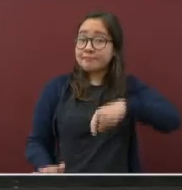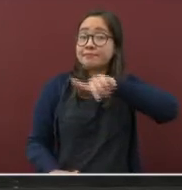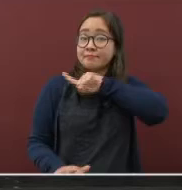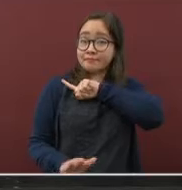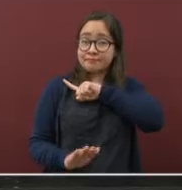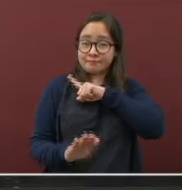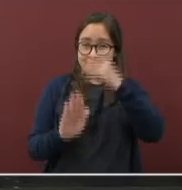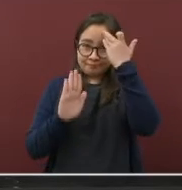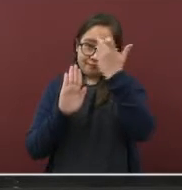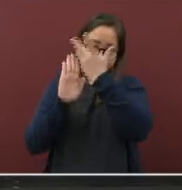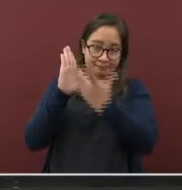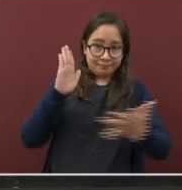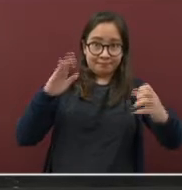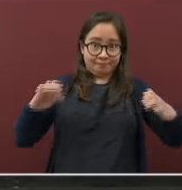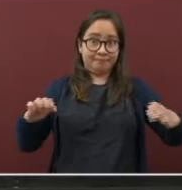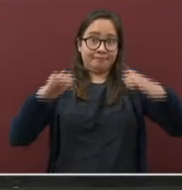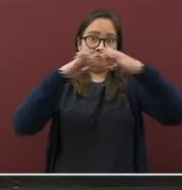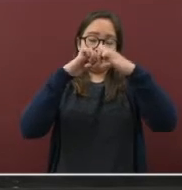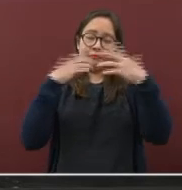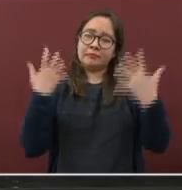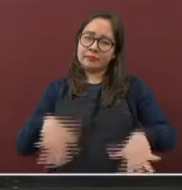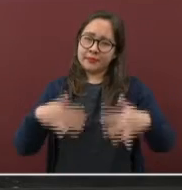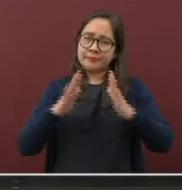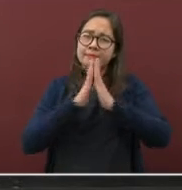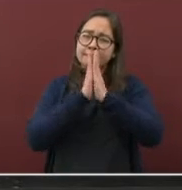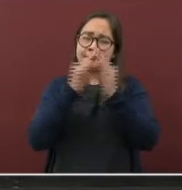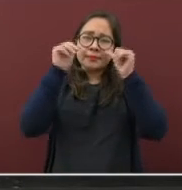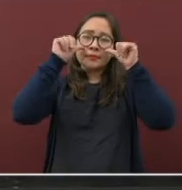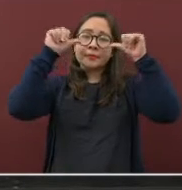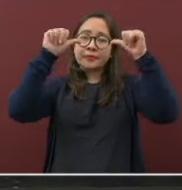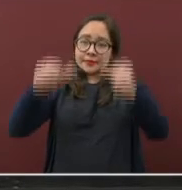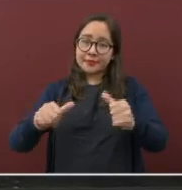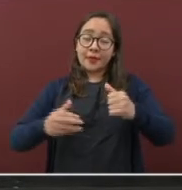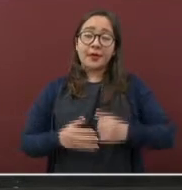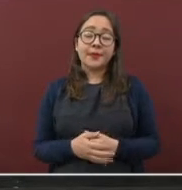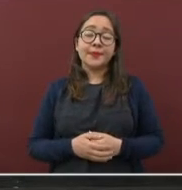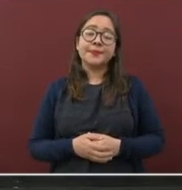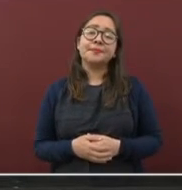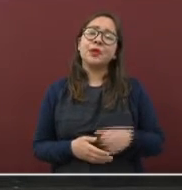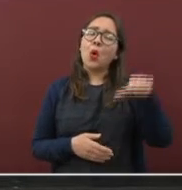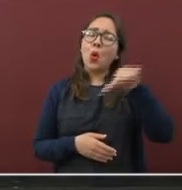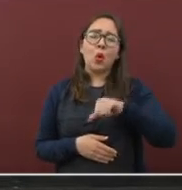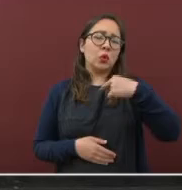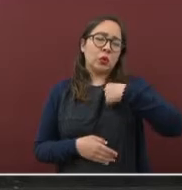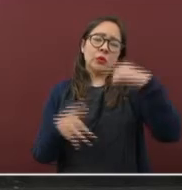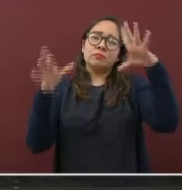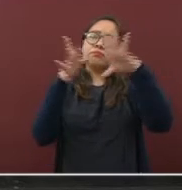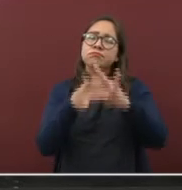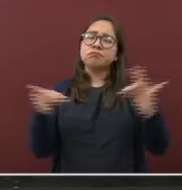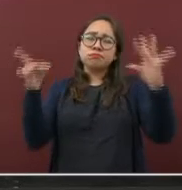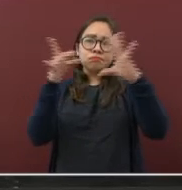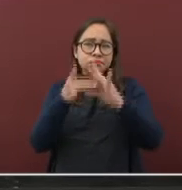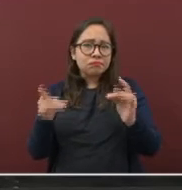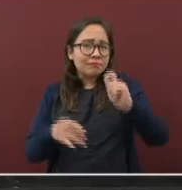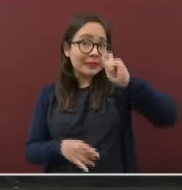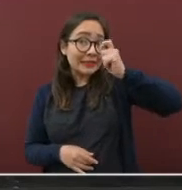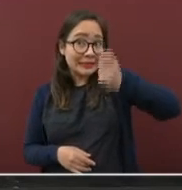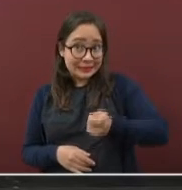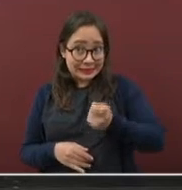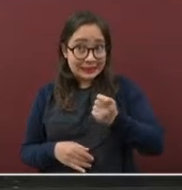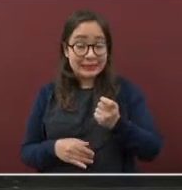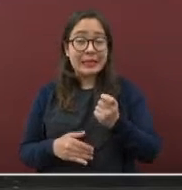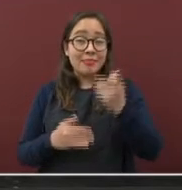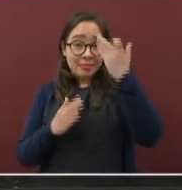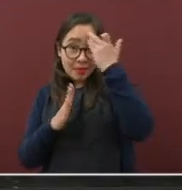emergencias los invito a poner mucha atención también les hablaré sobre el desarrollo del proceso de